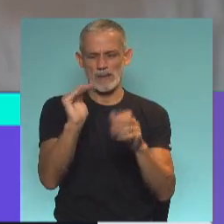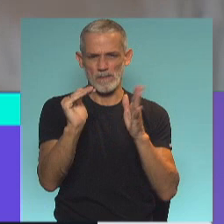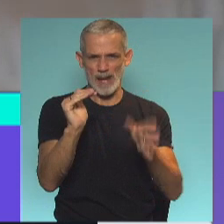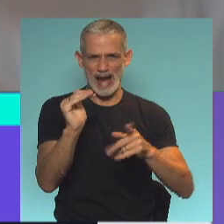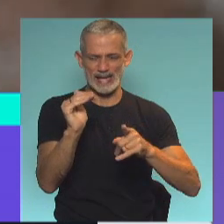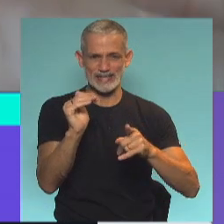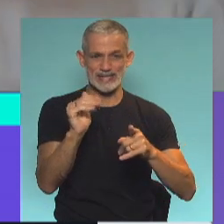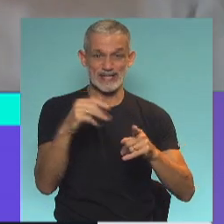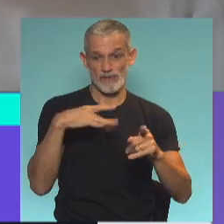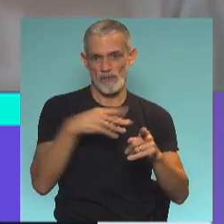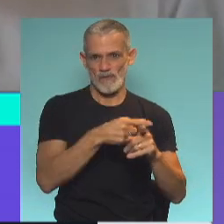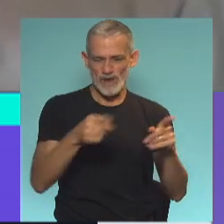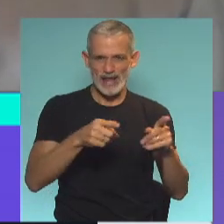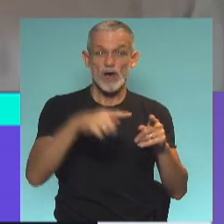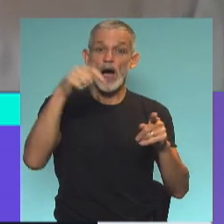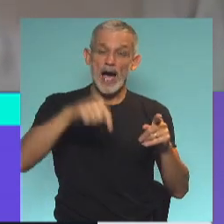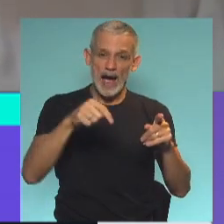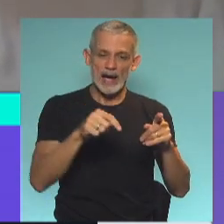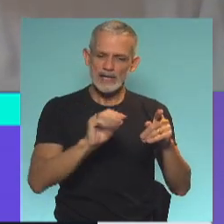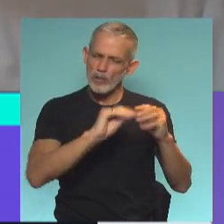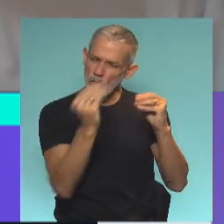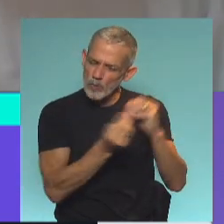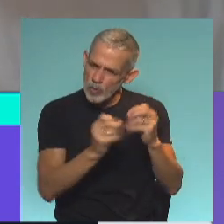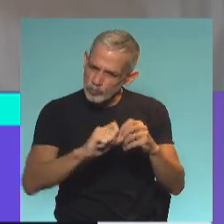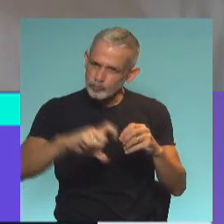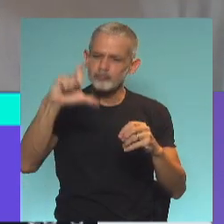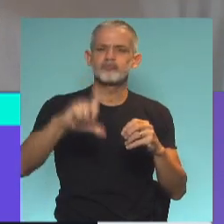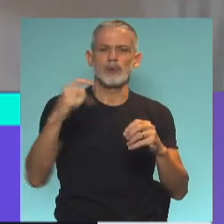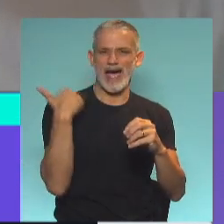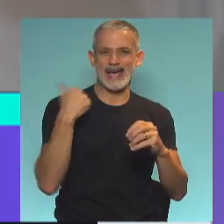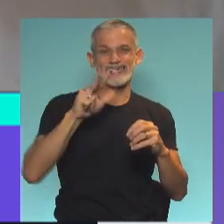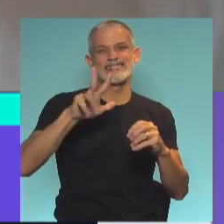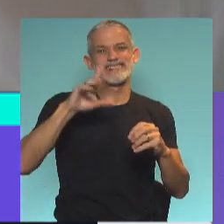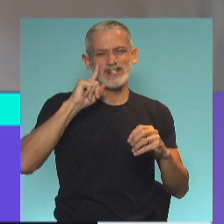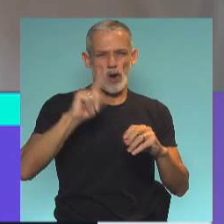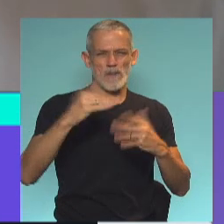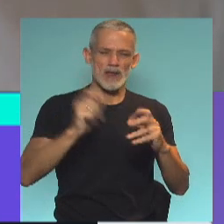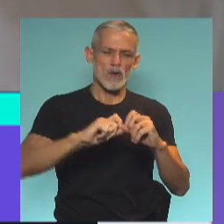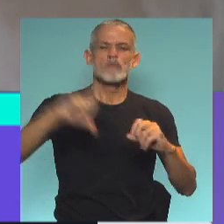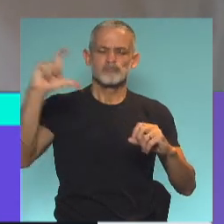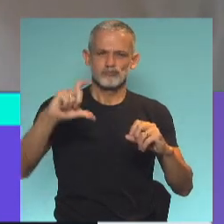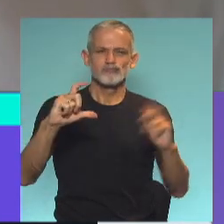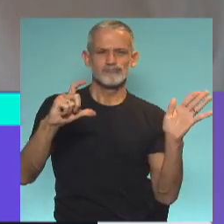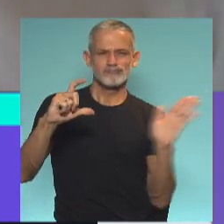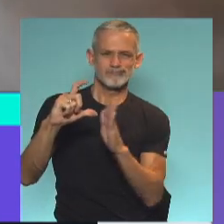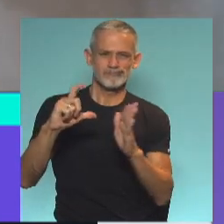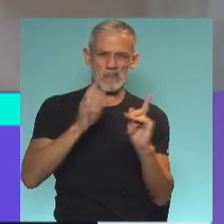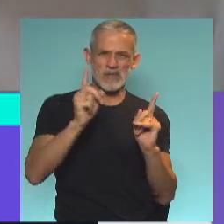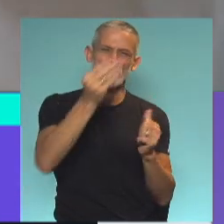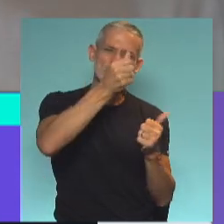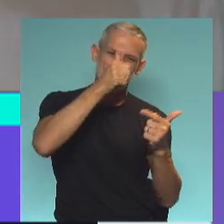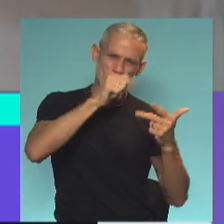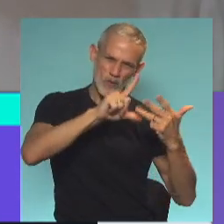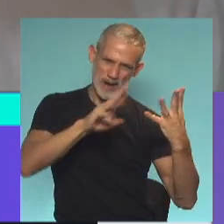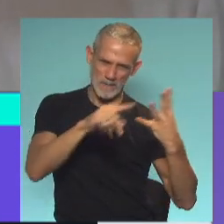inclusive, que fueron feriados. A partir de ahí, probabilísticamente el día de ayer, primer día hábil, podía tener un número